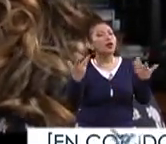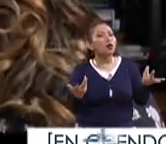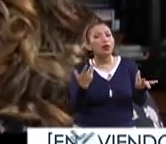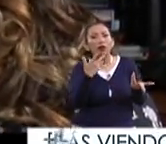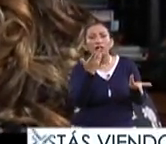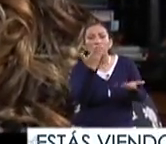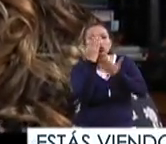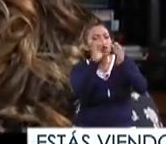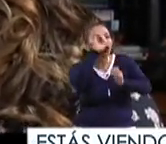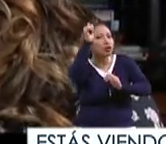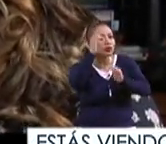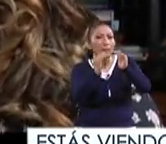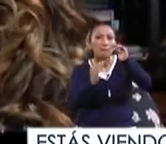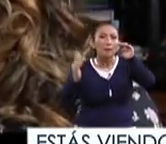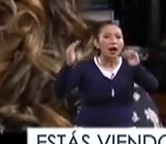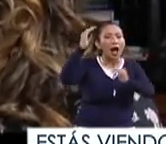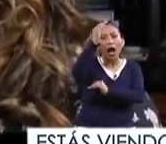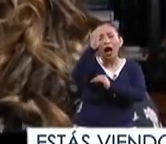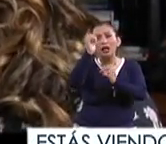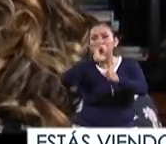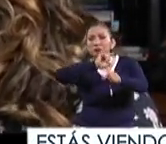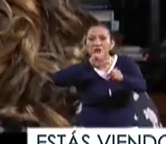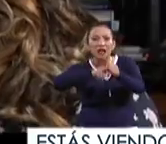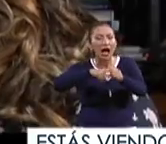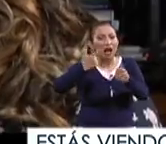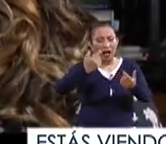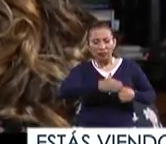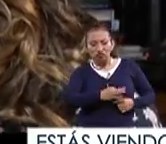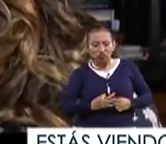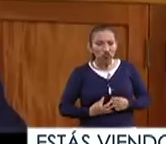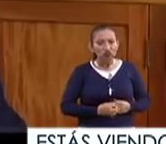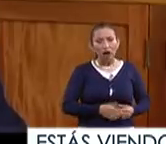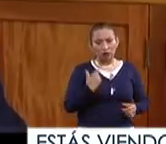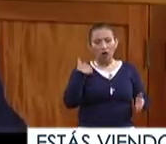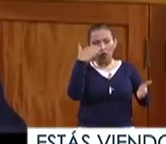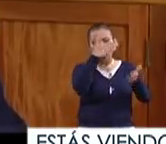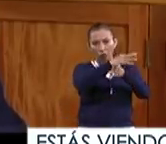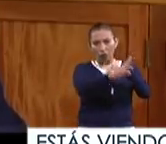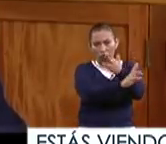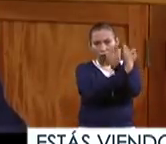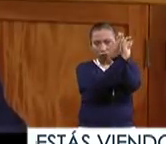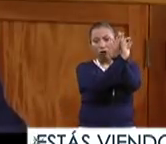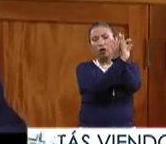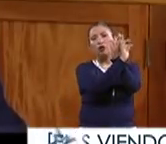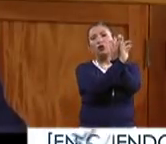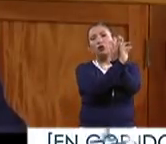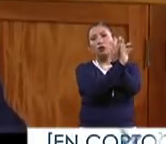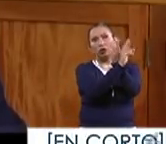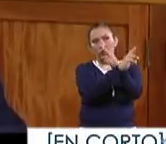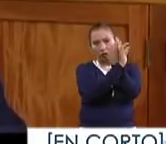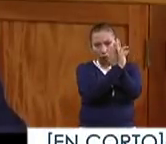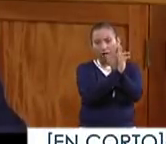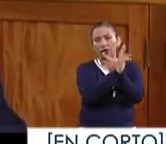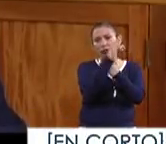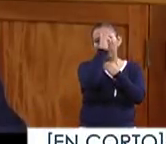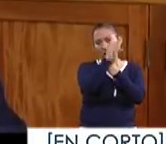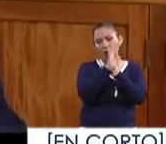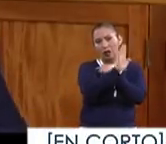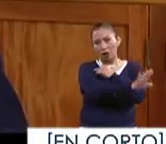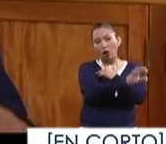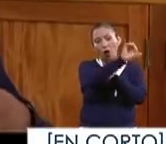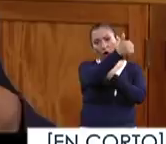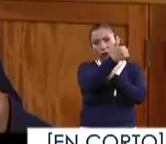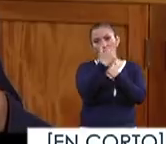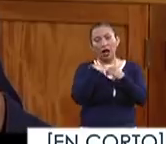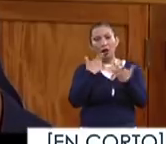¿se especializó en la gastroenterología? Regresé al Centro Médico, al Centro Médico Nacional, que esa es la